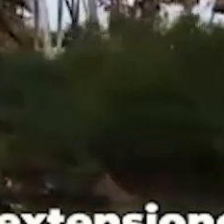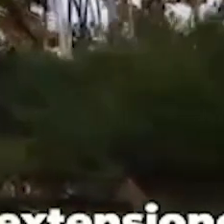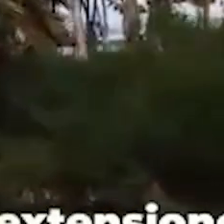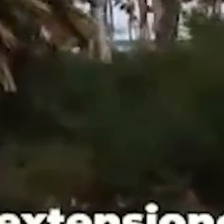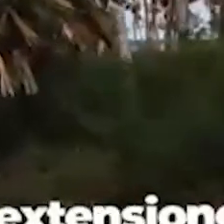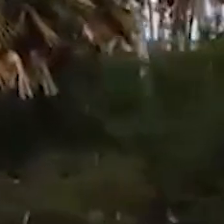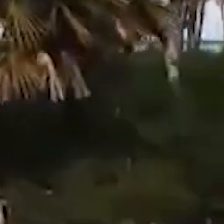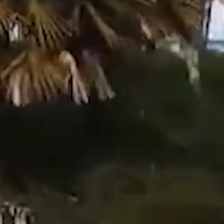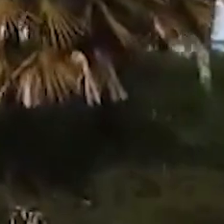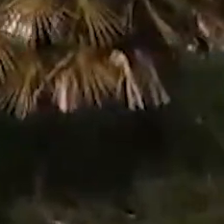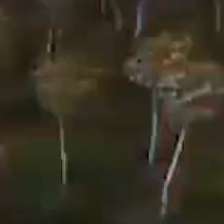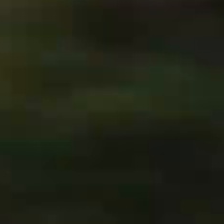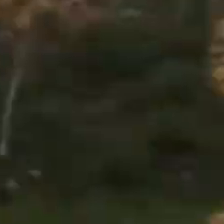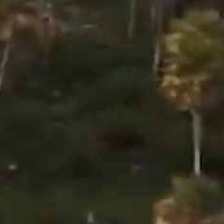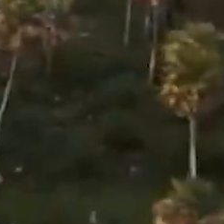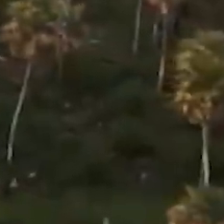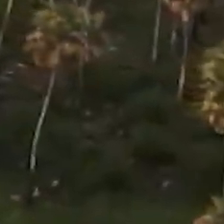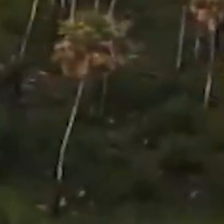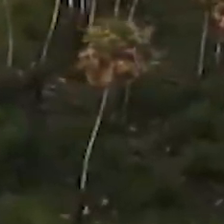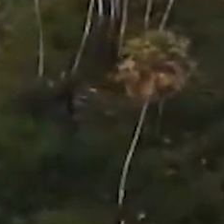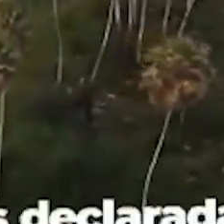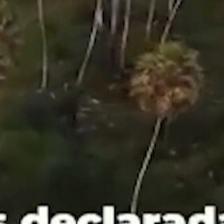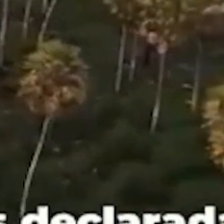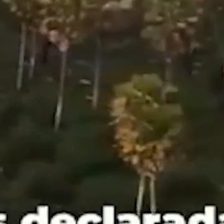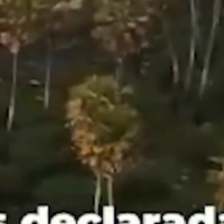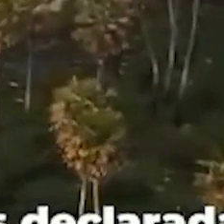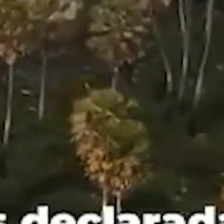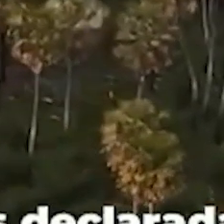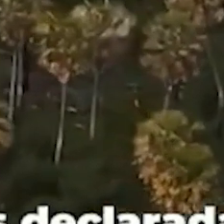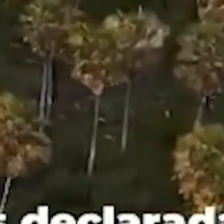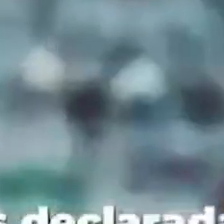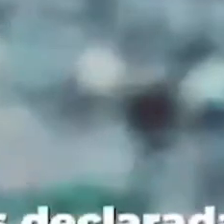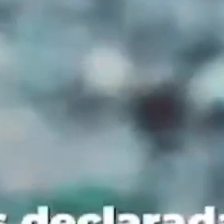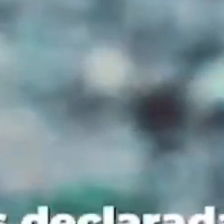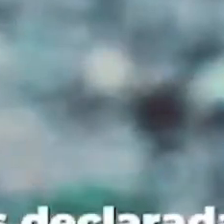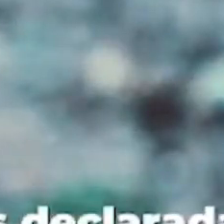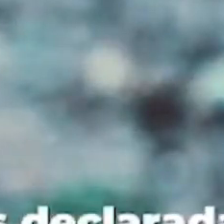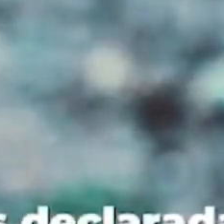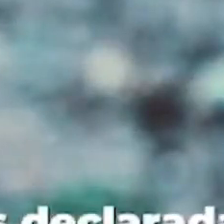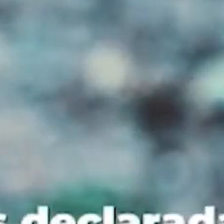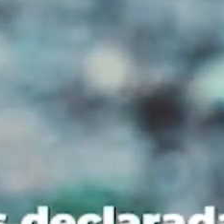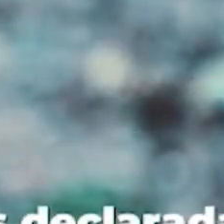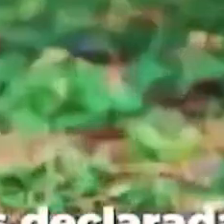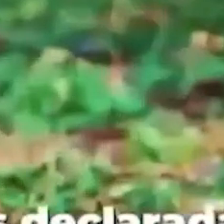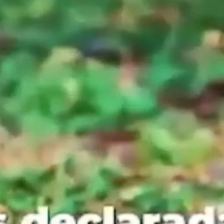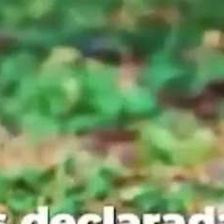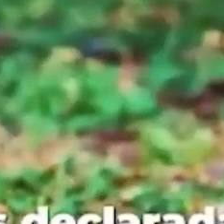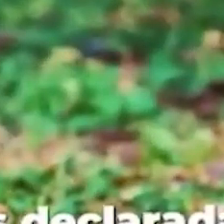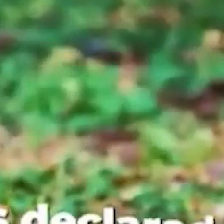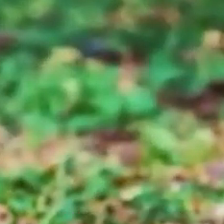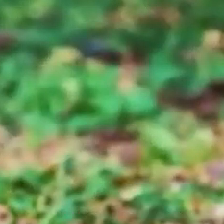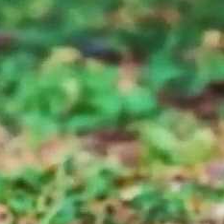convertir también en esto que decía antes, una mirada especial en todos